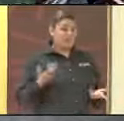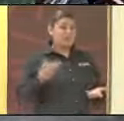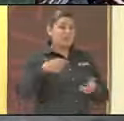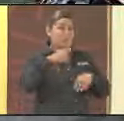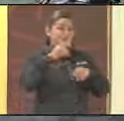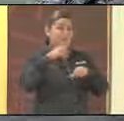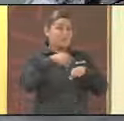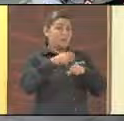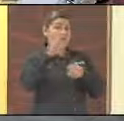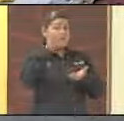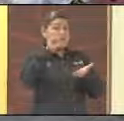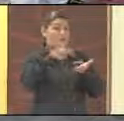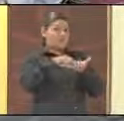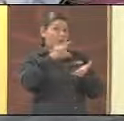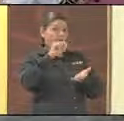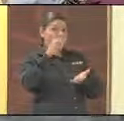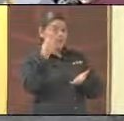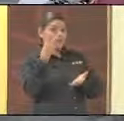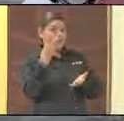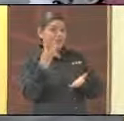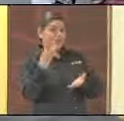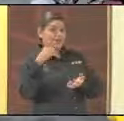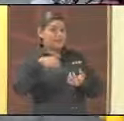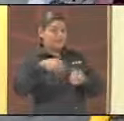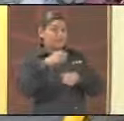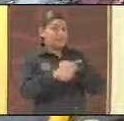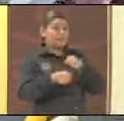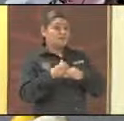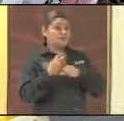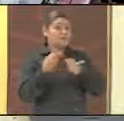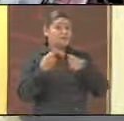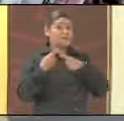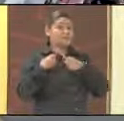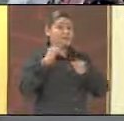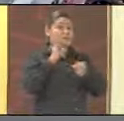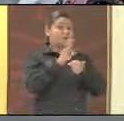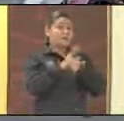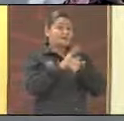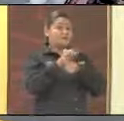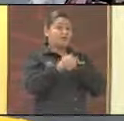2023, la camioneta que nos donaron para protección animal.